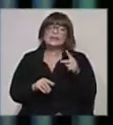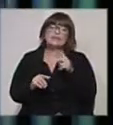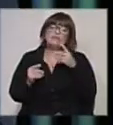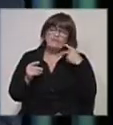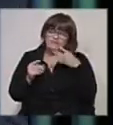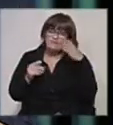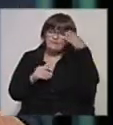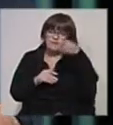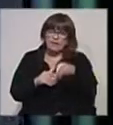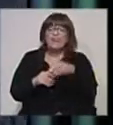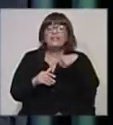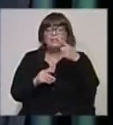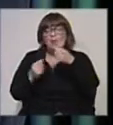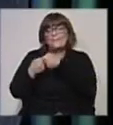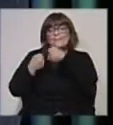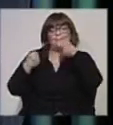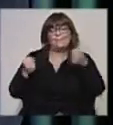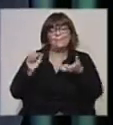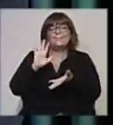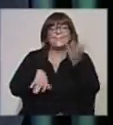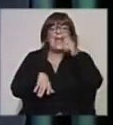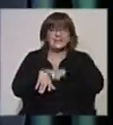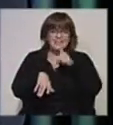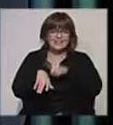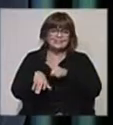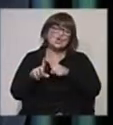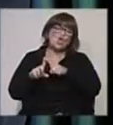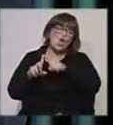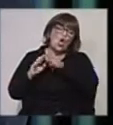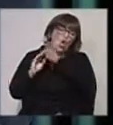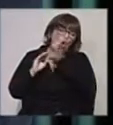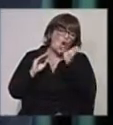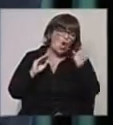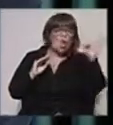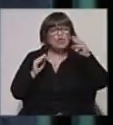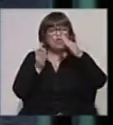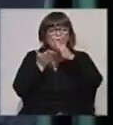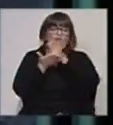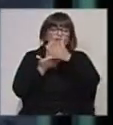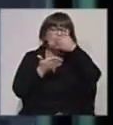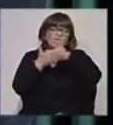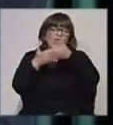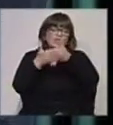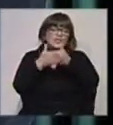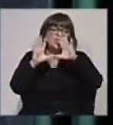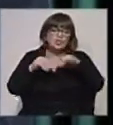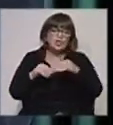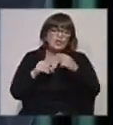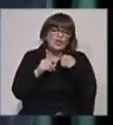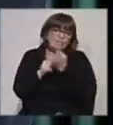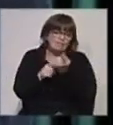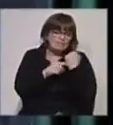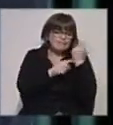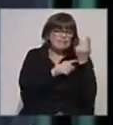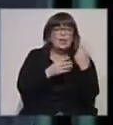decidió extenderlo y hacer todo, recorrer toda la frontera. Obviamente que íbamos cruzando